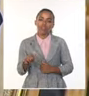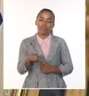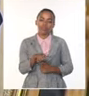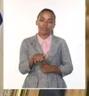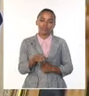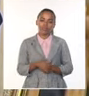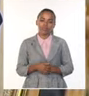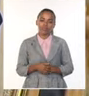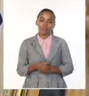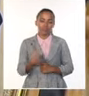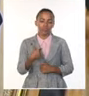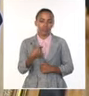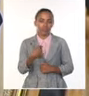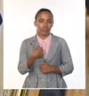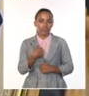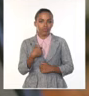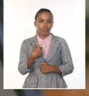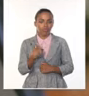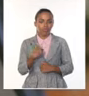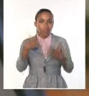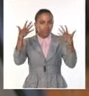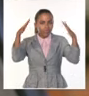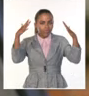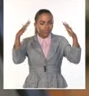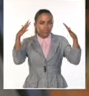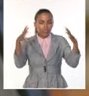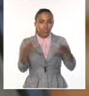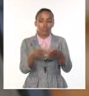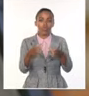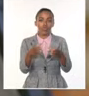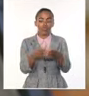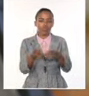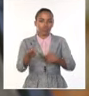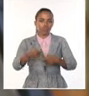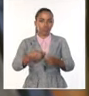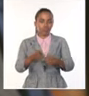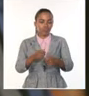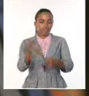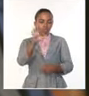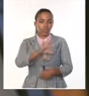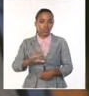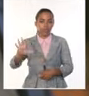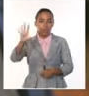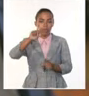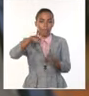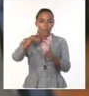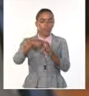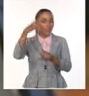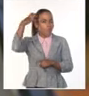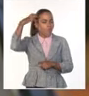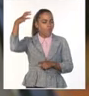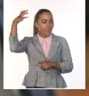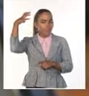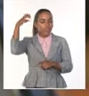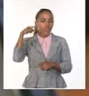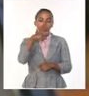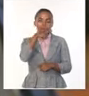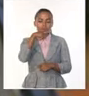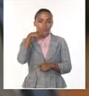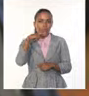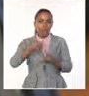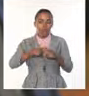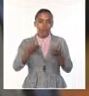al reconocimiento a la Comisión Económica Euroasiática y al gobierno de la Federación de Rusia por la iniciativa de organizar esta